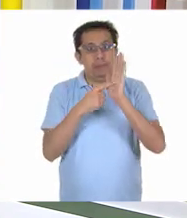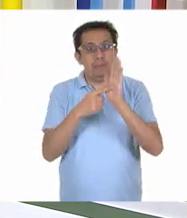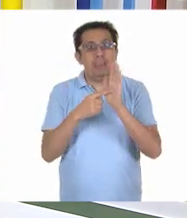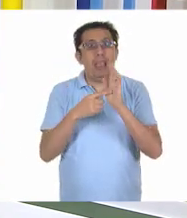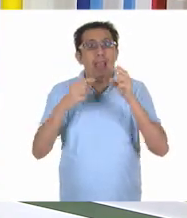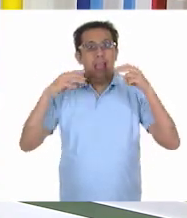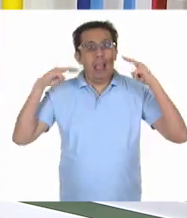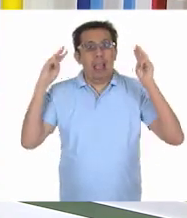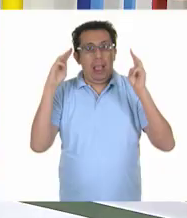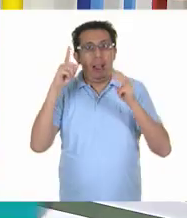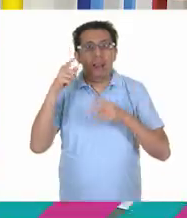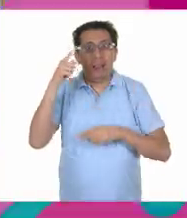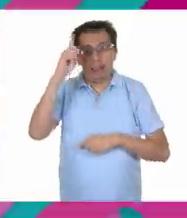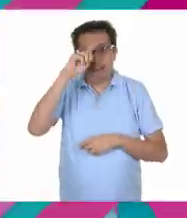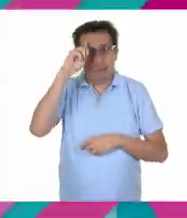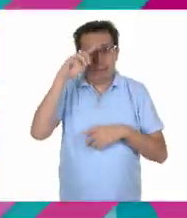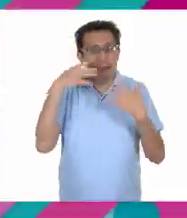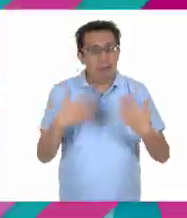algo muy importante que decirnos.